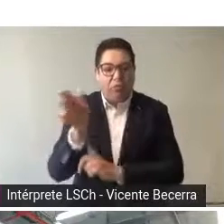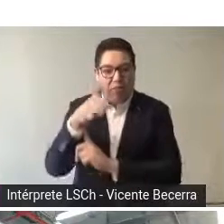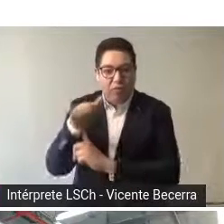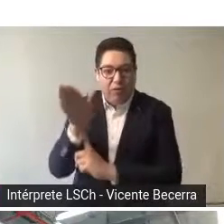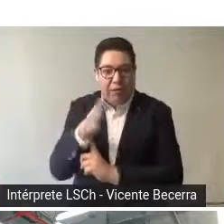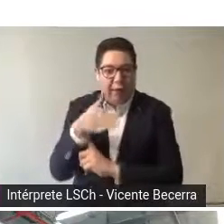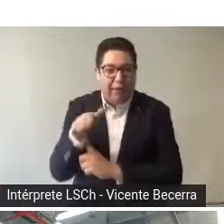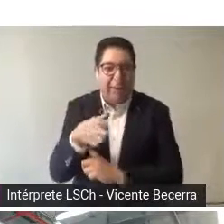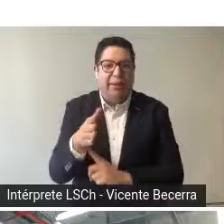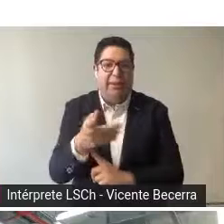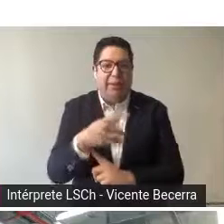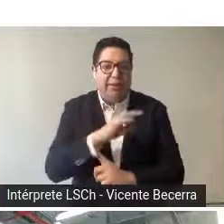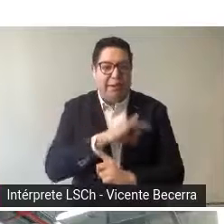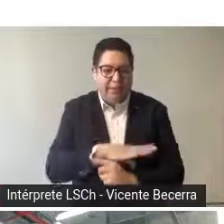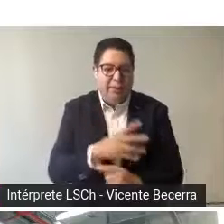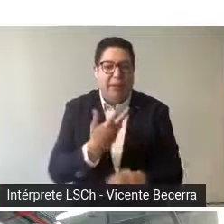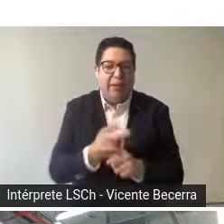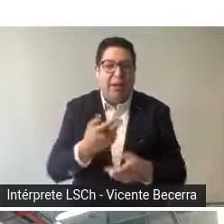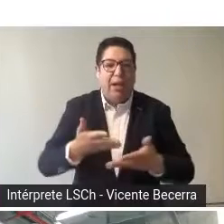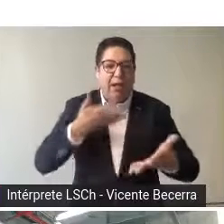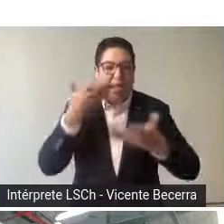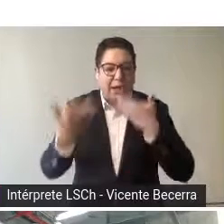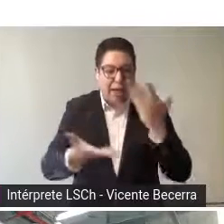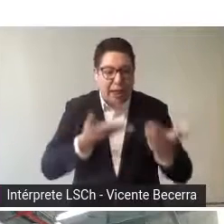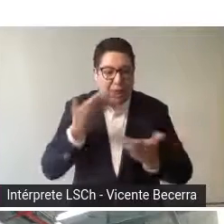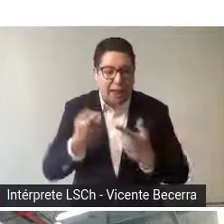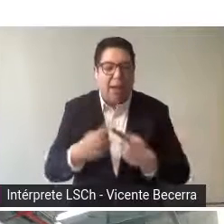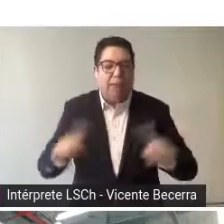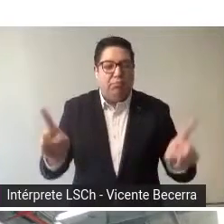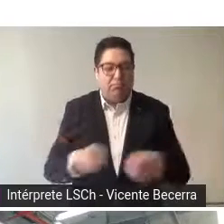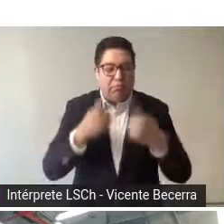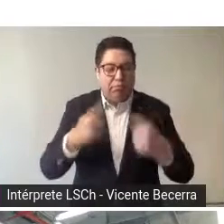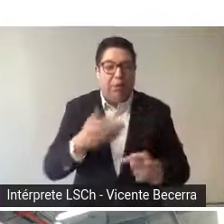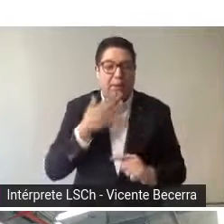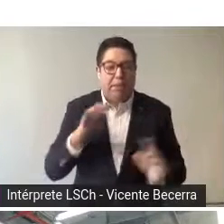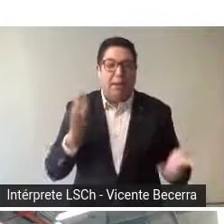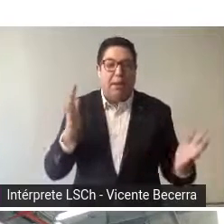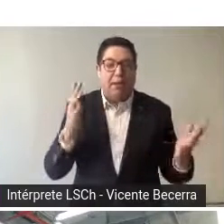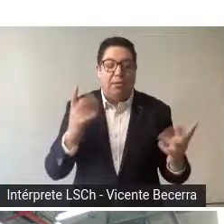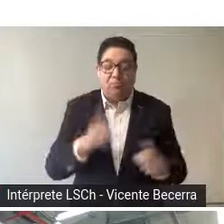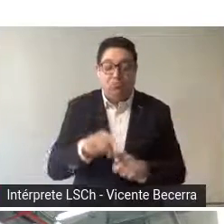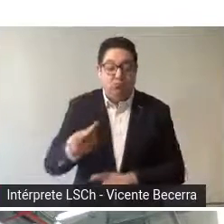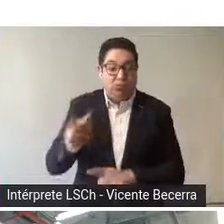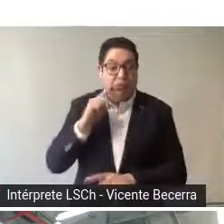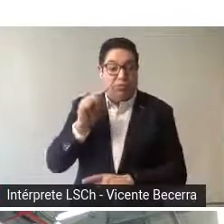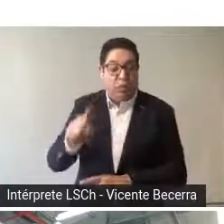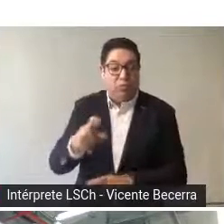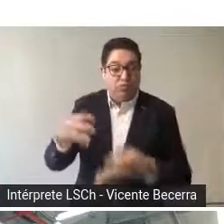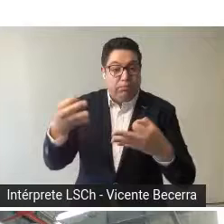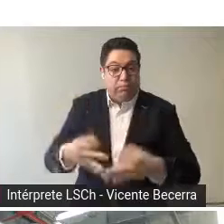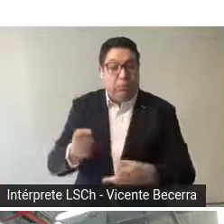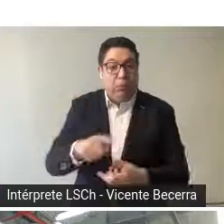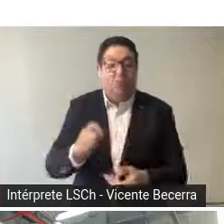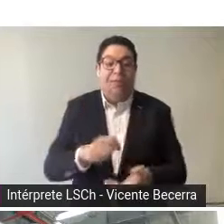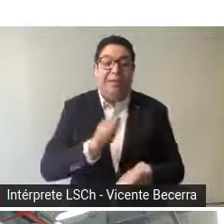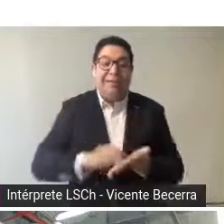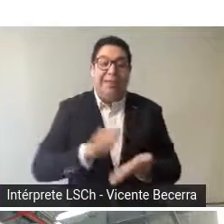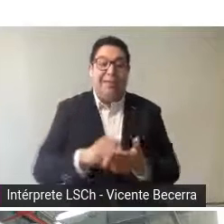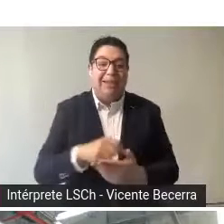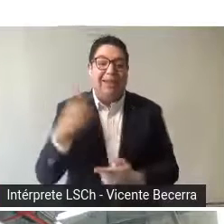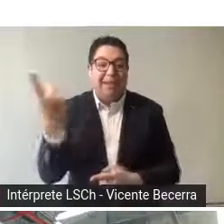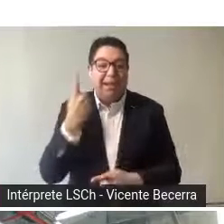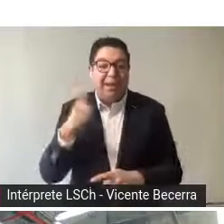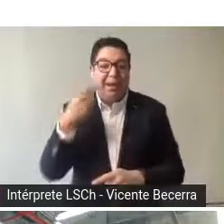la bandera chilena, que se cantara el himno nacional. Aplaudo la iniciativa de la Secretaría General de la Presidencia